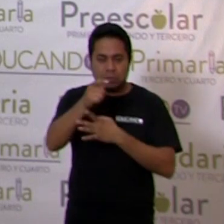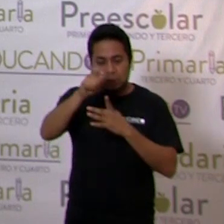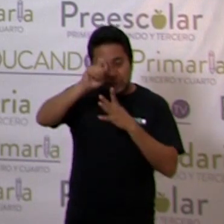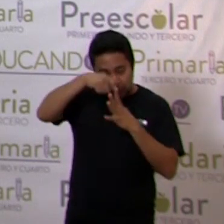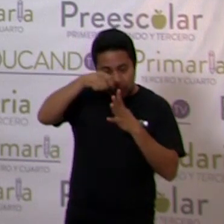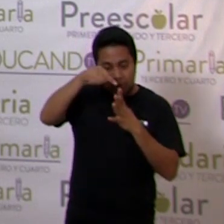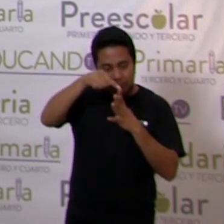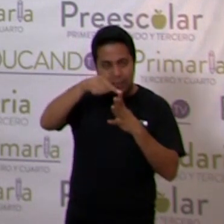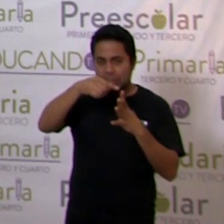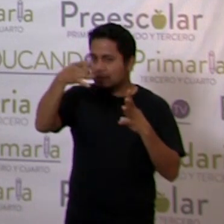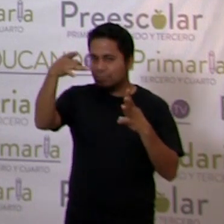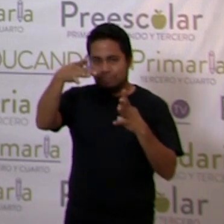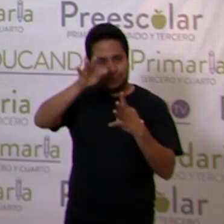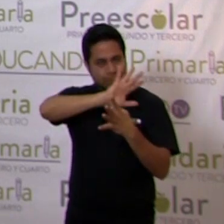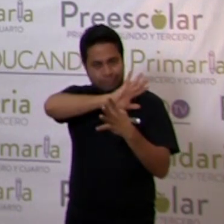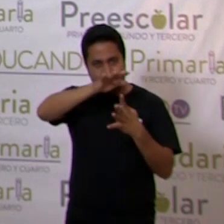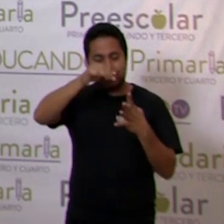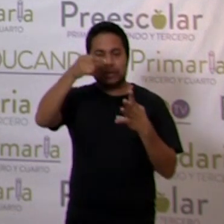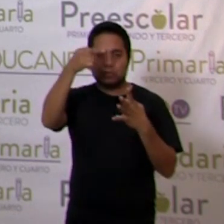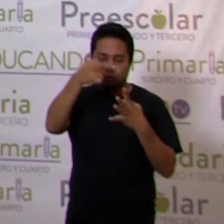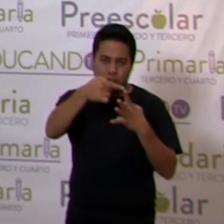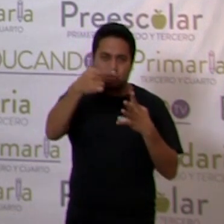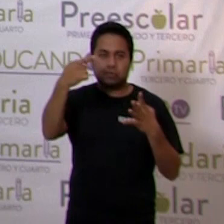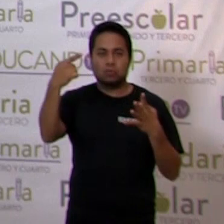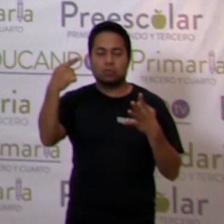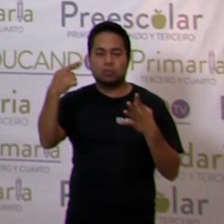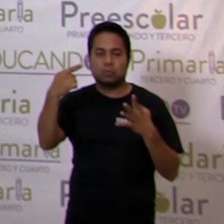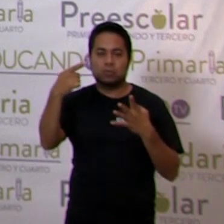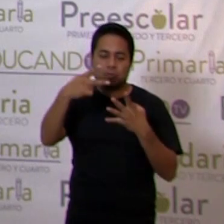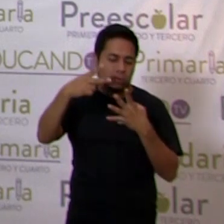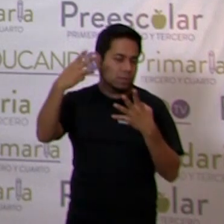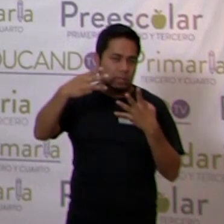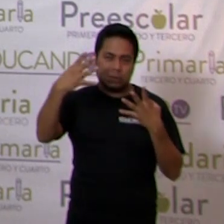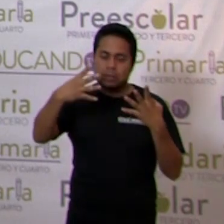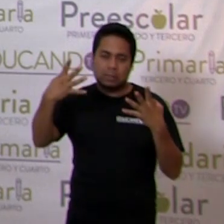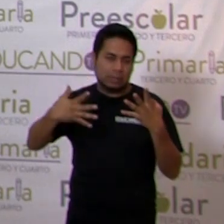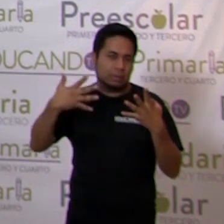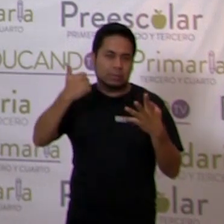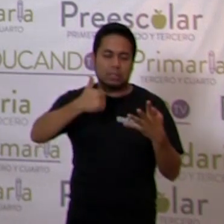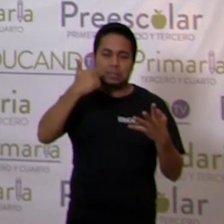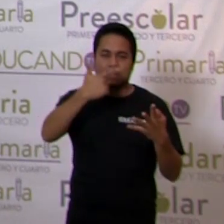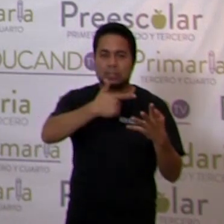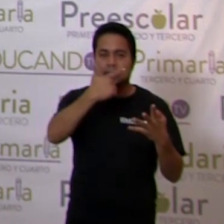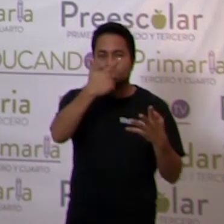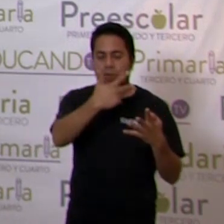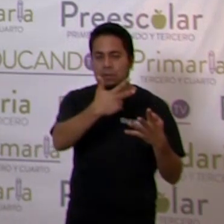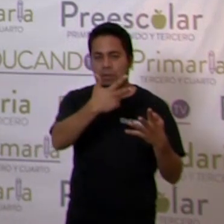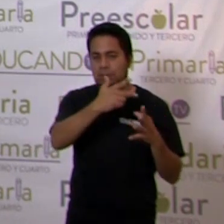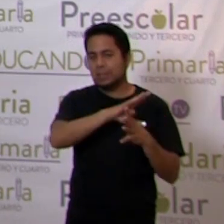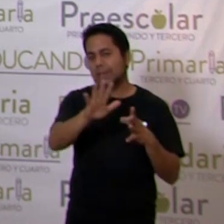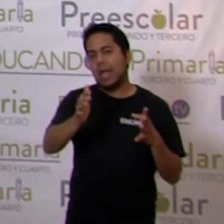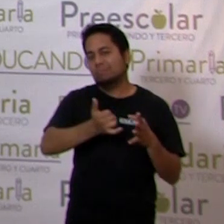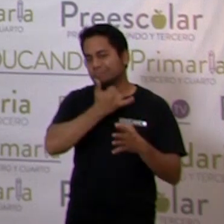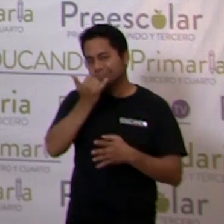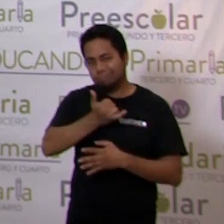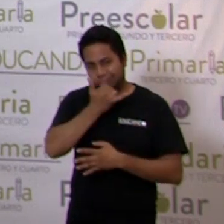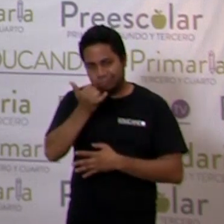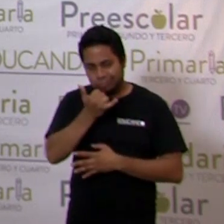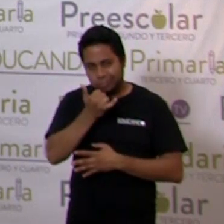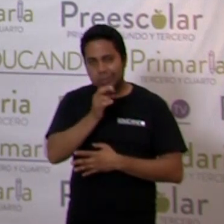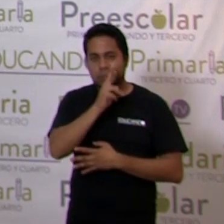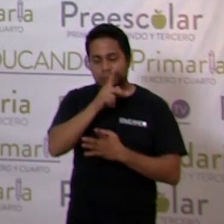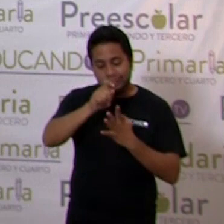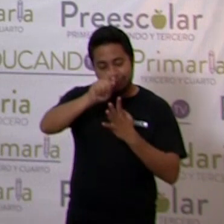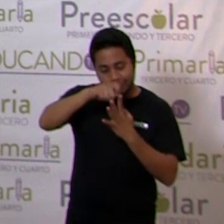aquí este lado ya lo conté uno porque si no 1 2 3 4 5 6 7 Ya te vas a fundir